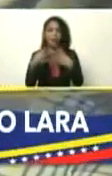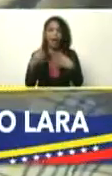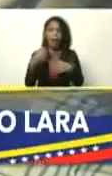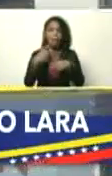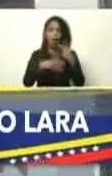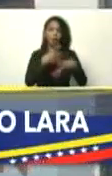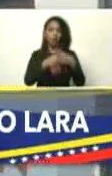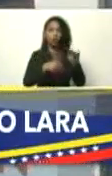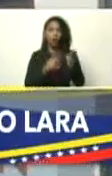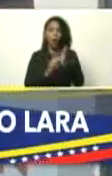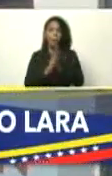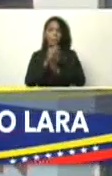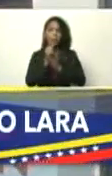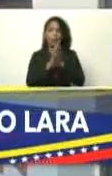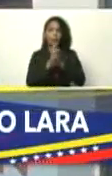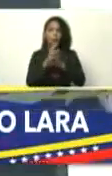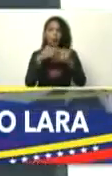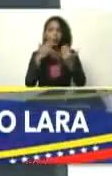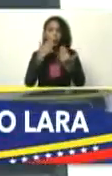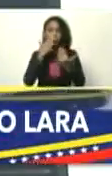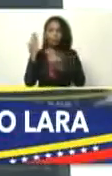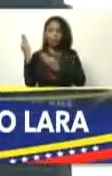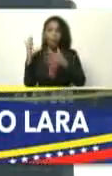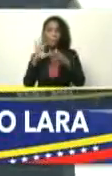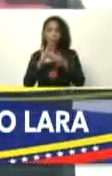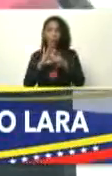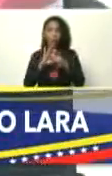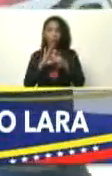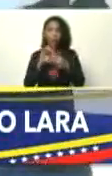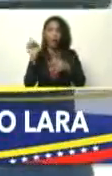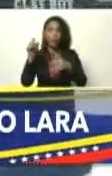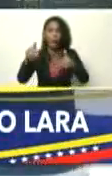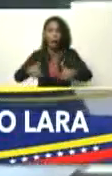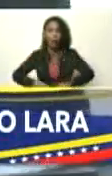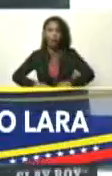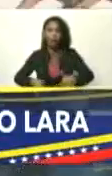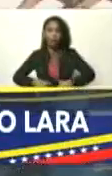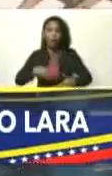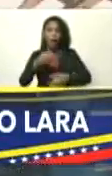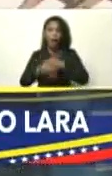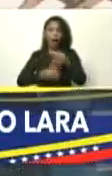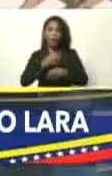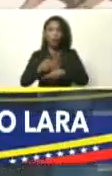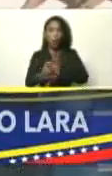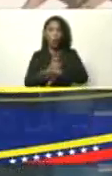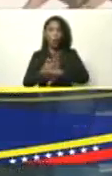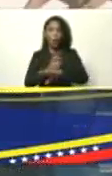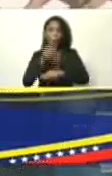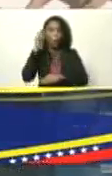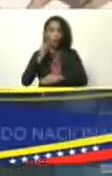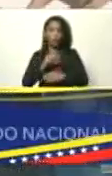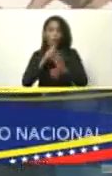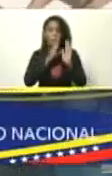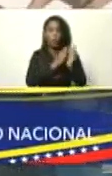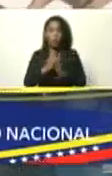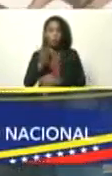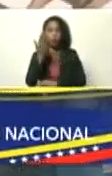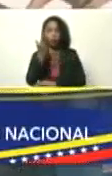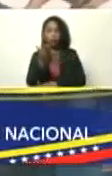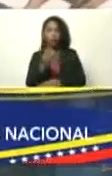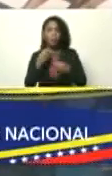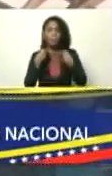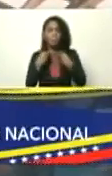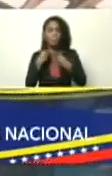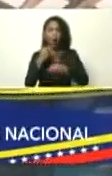de emprendimientos que va de la mano con ese gran esfuerzo que ha hecho el gobierno bolivariano, ordenado por usted,